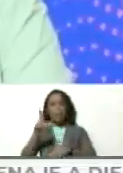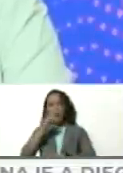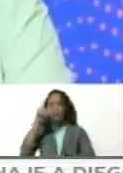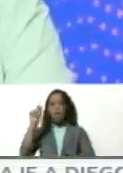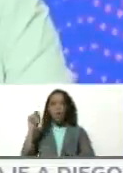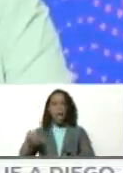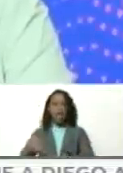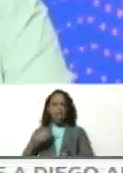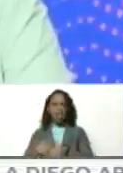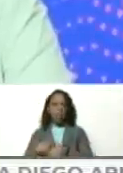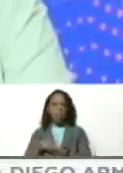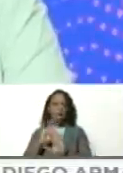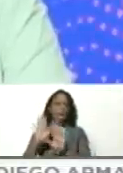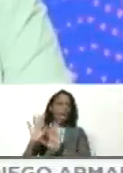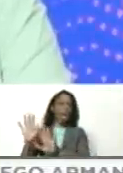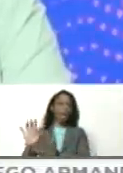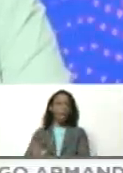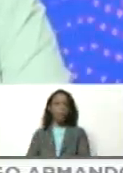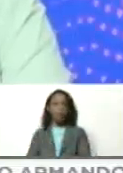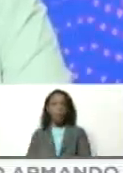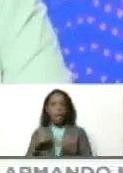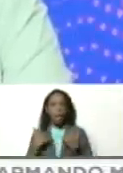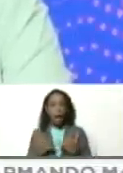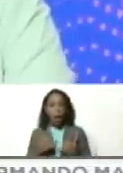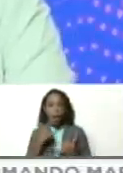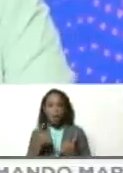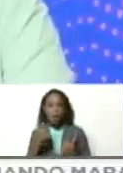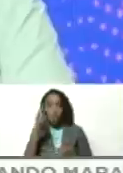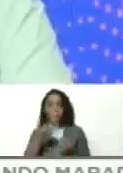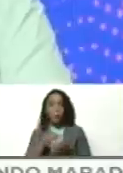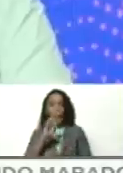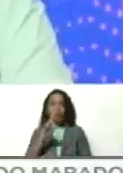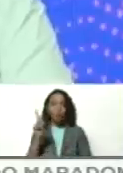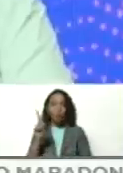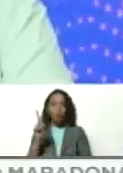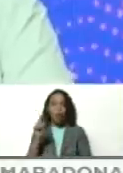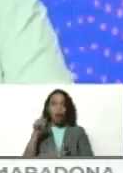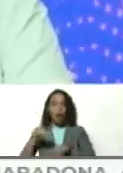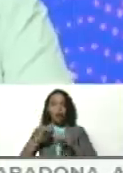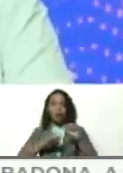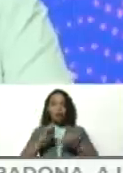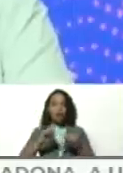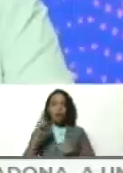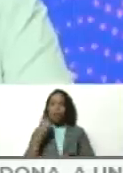de esta década. Y ahora dicen, en 2021 Maduro no pasa de este siglo.